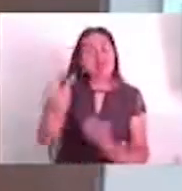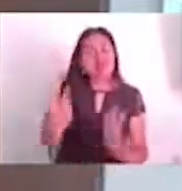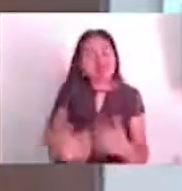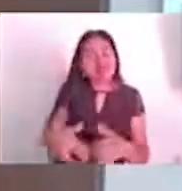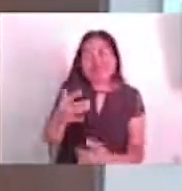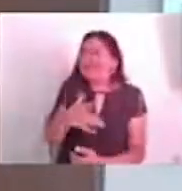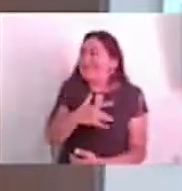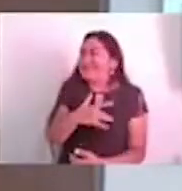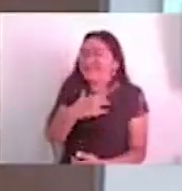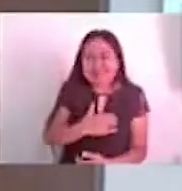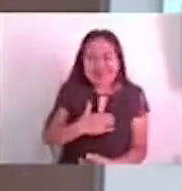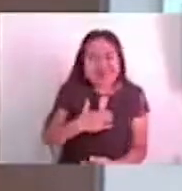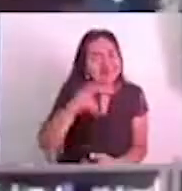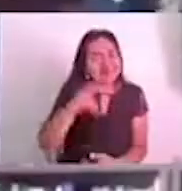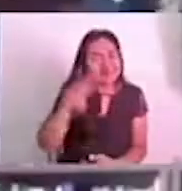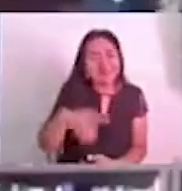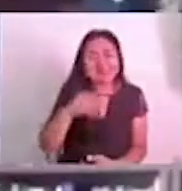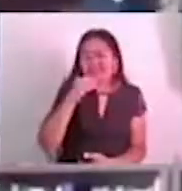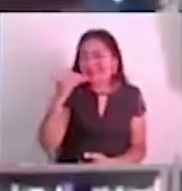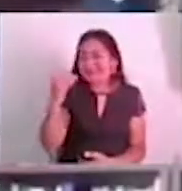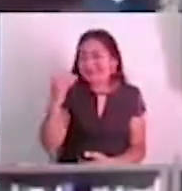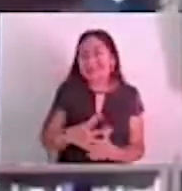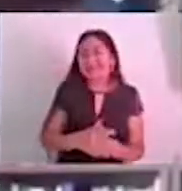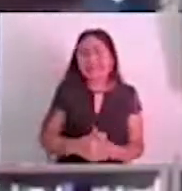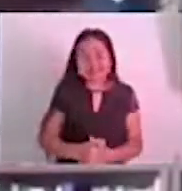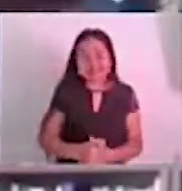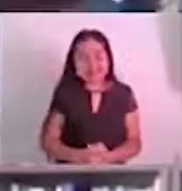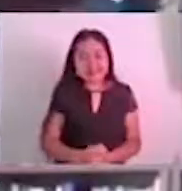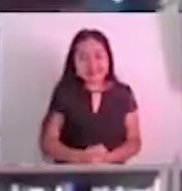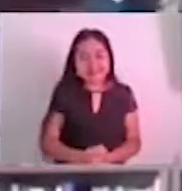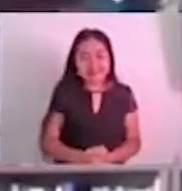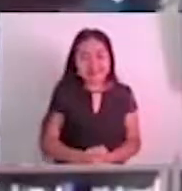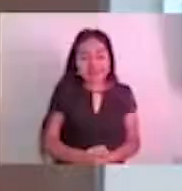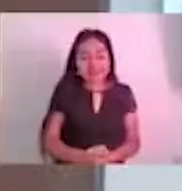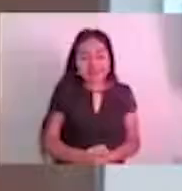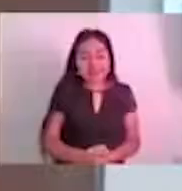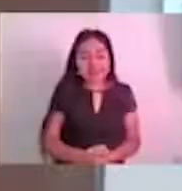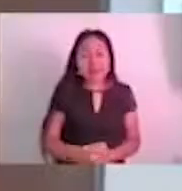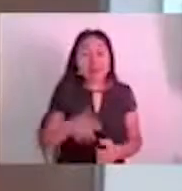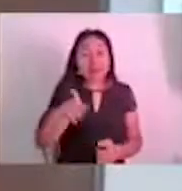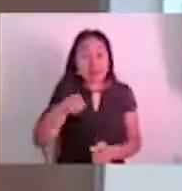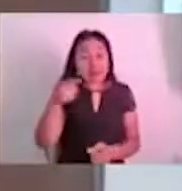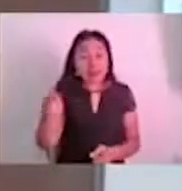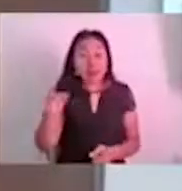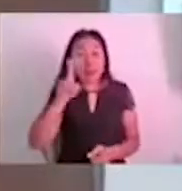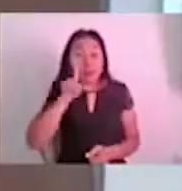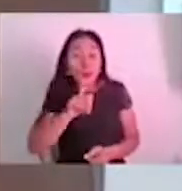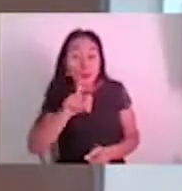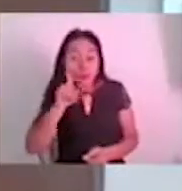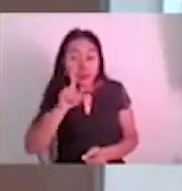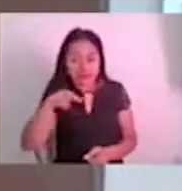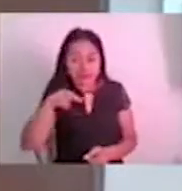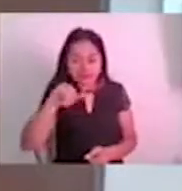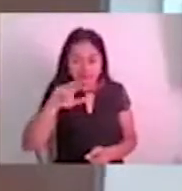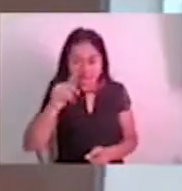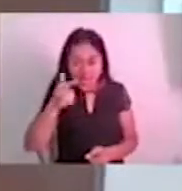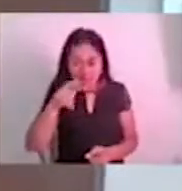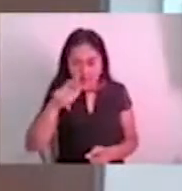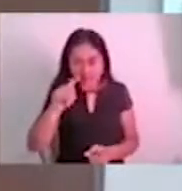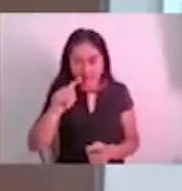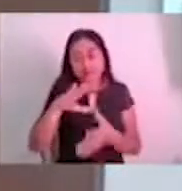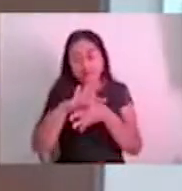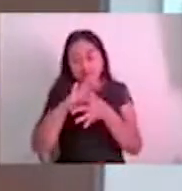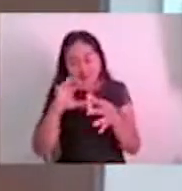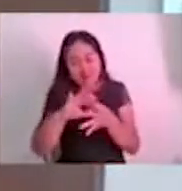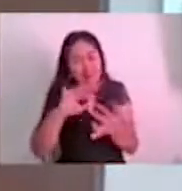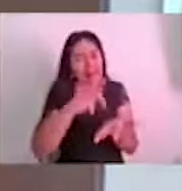contento. Gracias. Elvia Margarita Cortés Ramírez, bonito día, mi reconocimiento y mi agradecimiento por